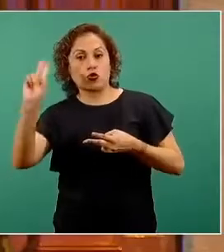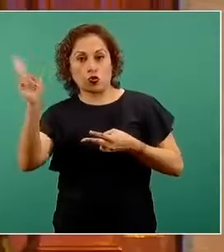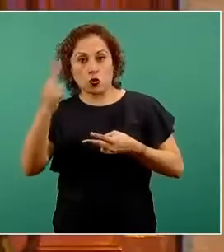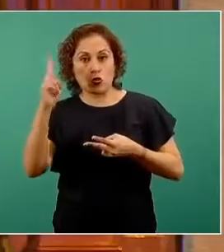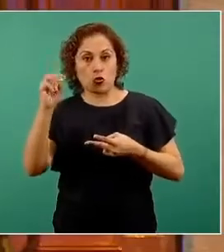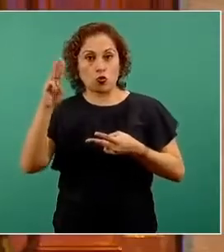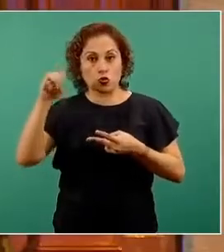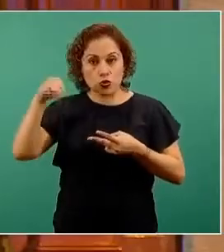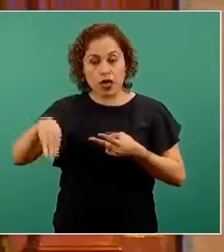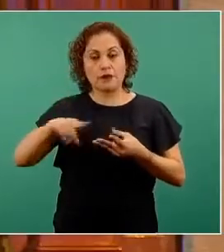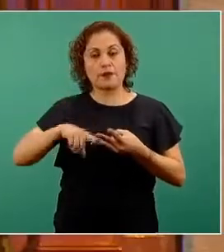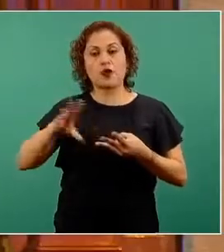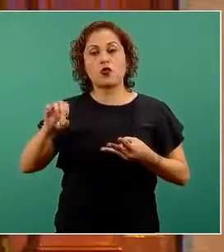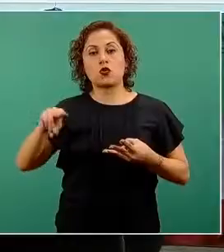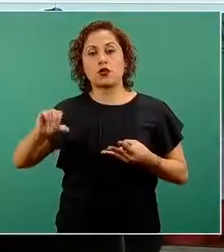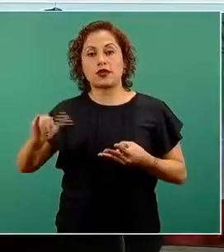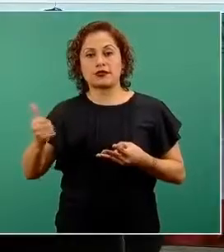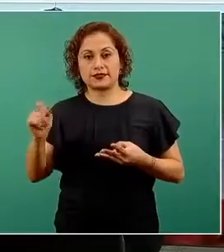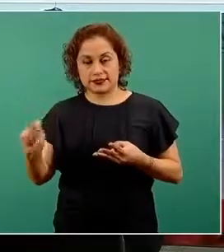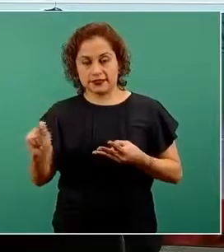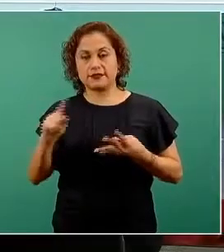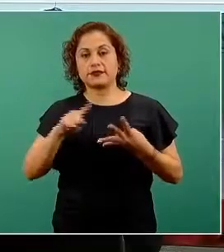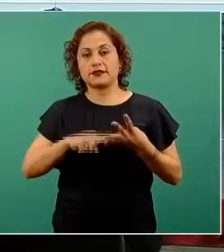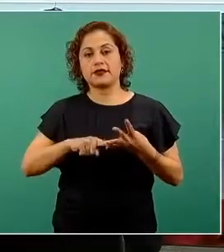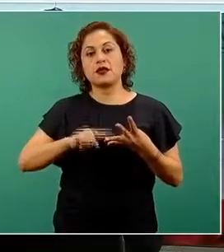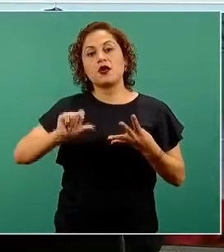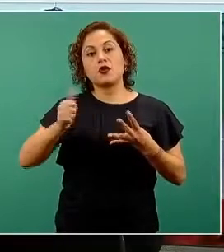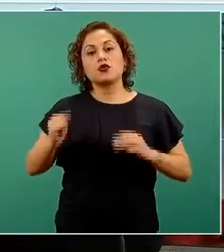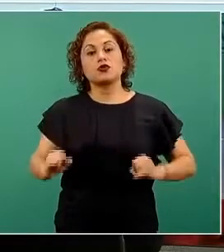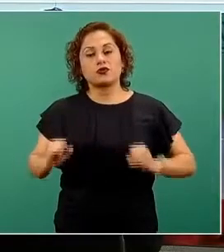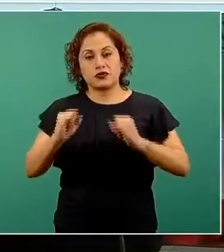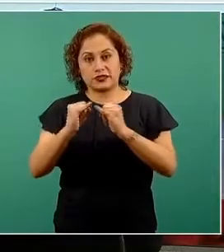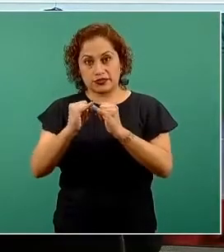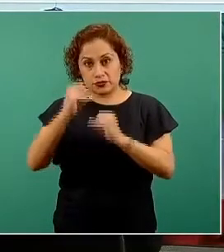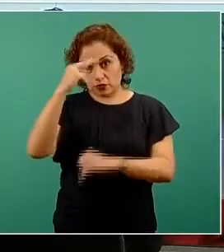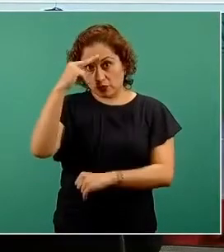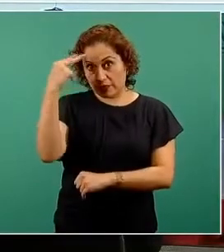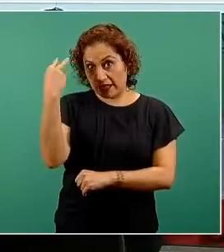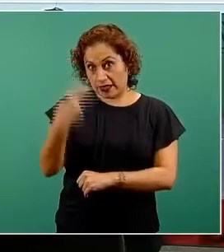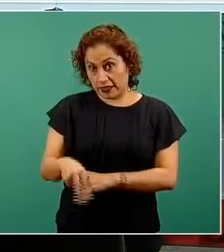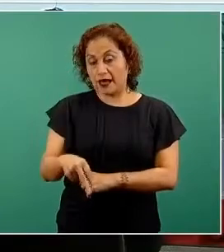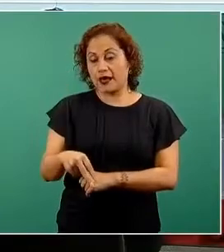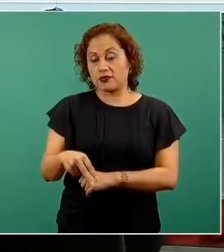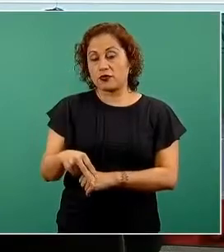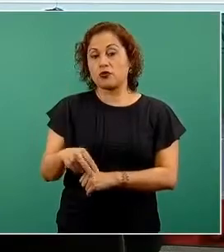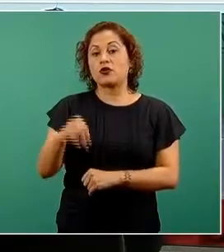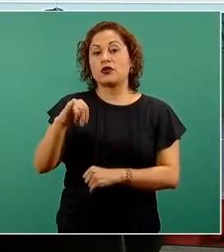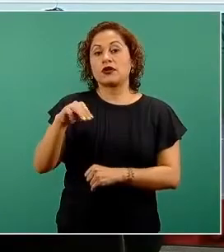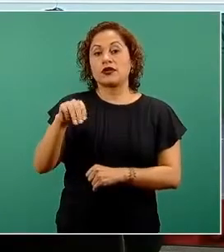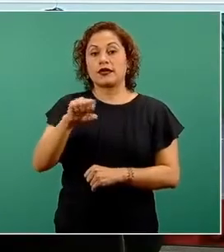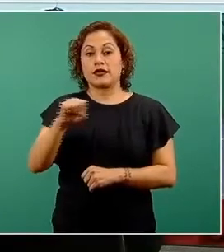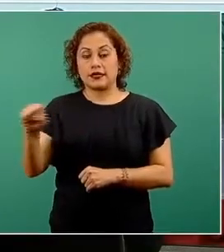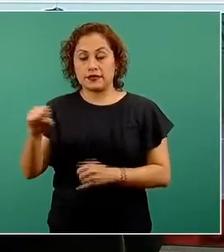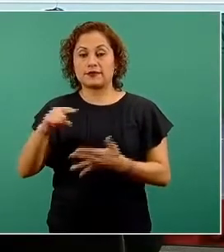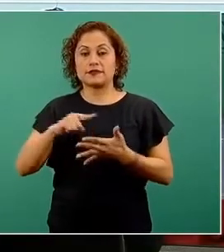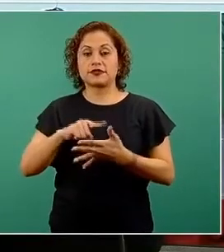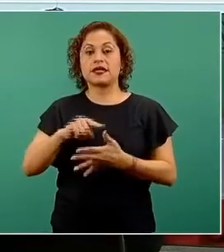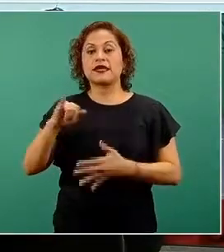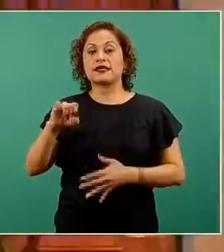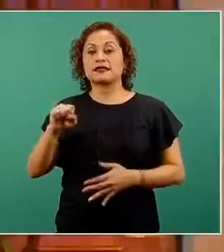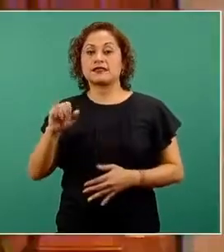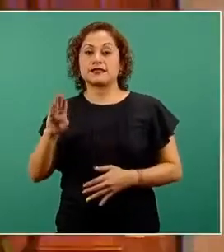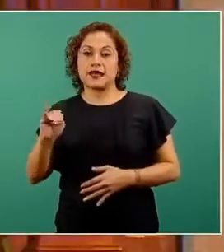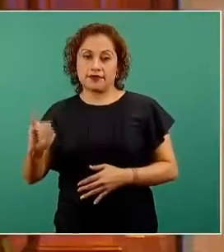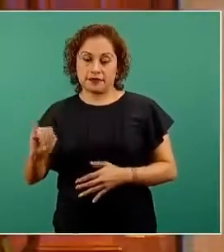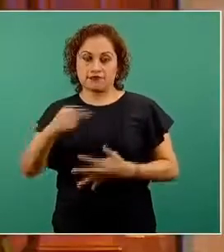colaborando el CONACYT, y está colaborando el Instituto Mexicano del Seguro Social, está colaborando la CINSAE. Tenemos